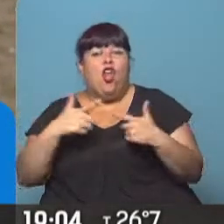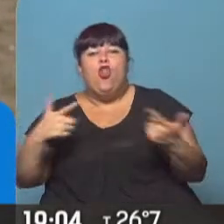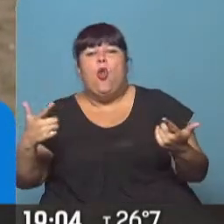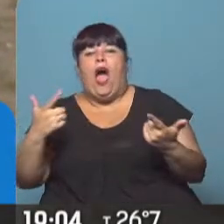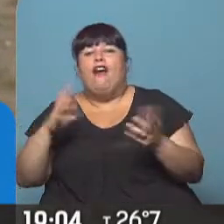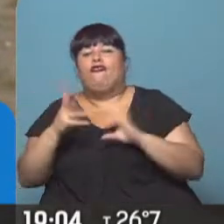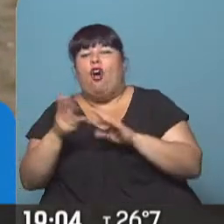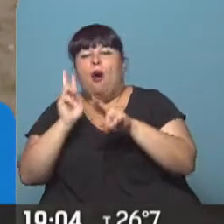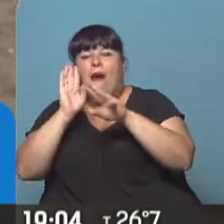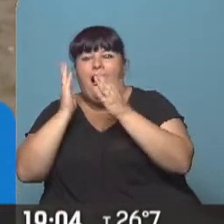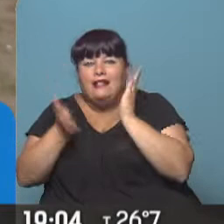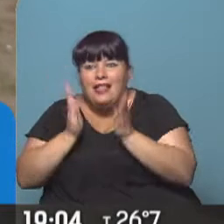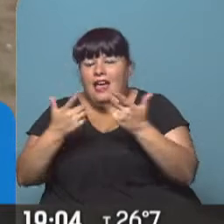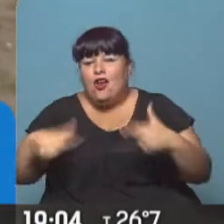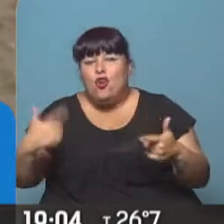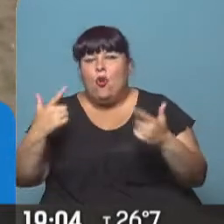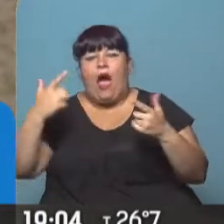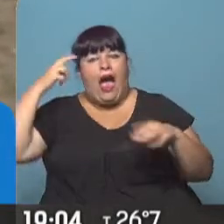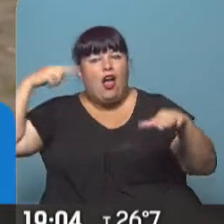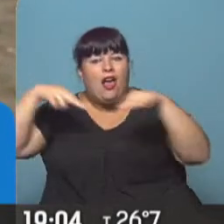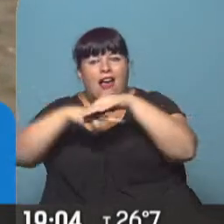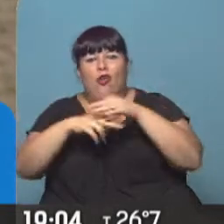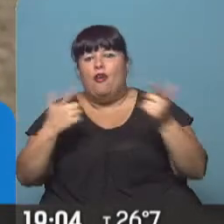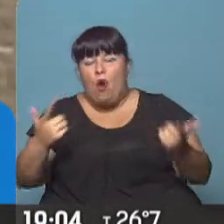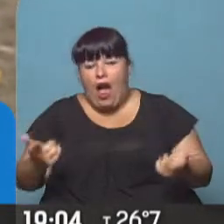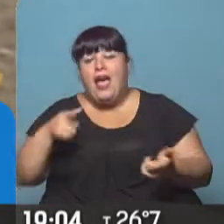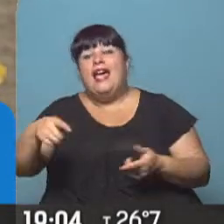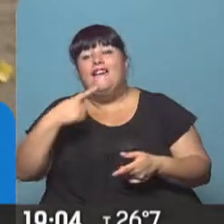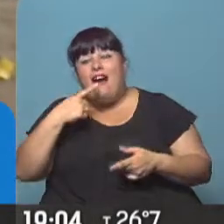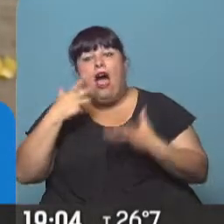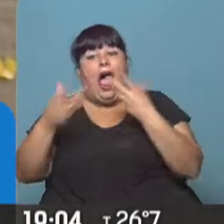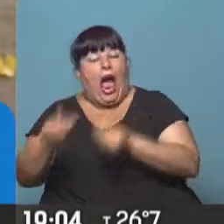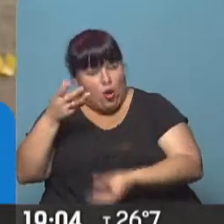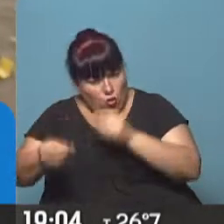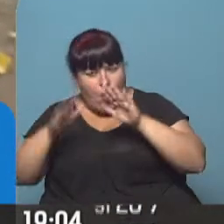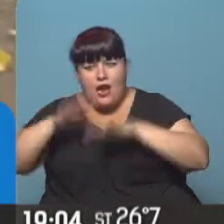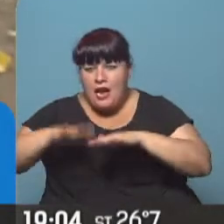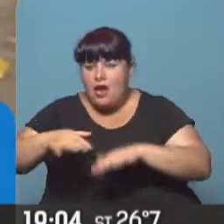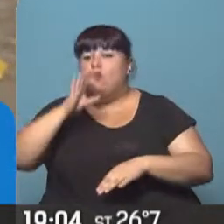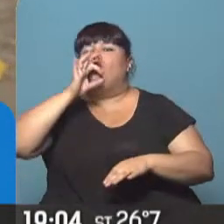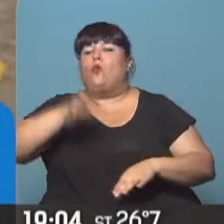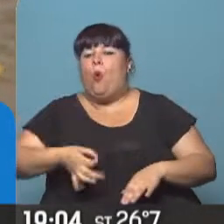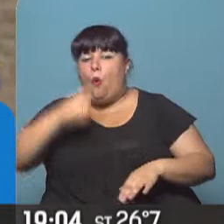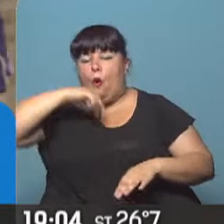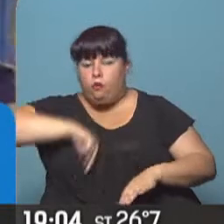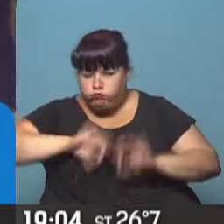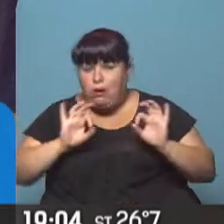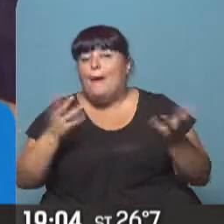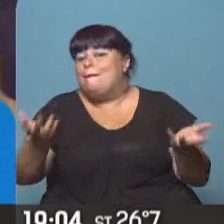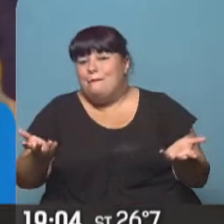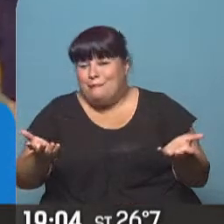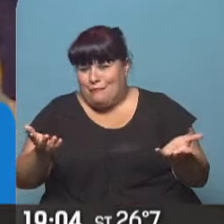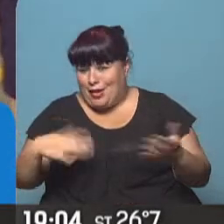tiene medios porque no tiene para la computación de cabeza y al chico existieron les lo entubaron y todo pero